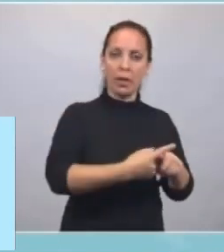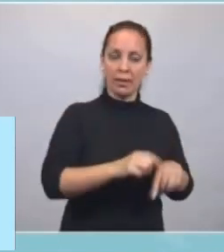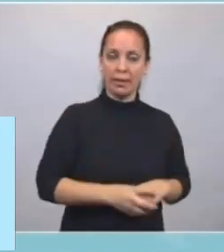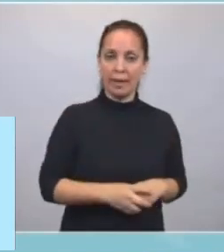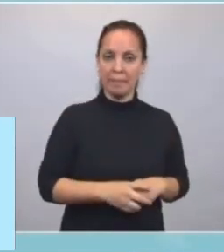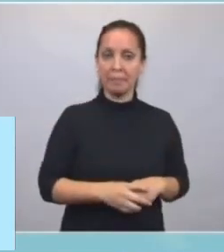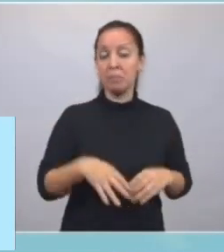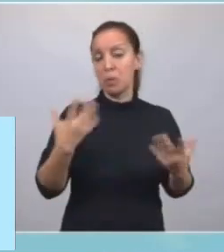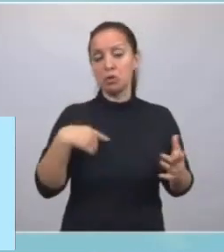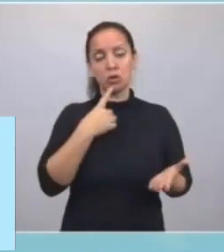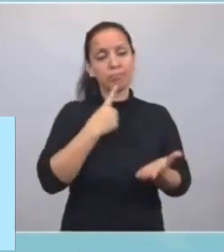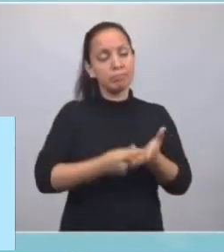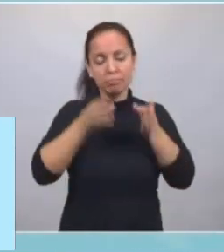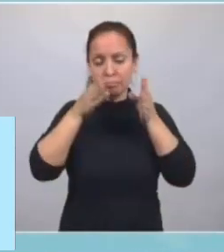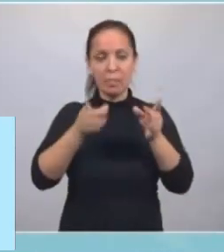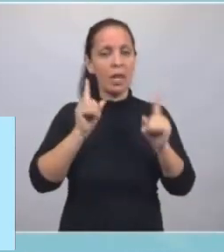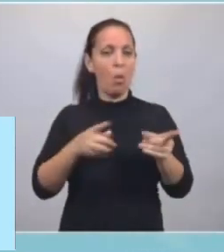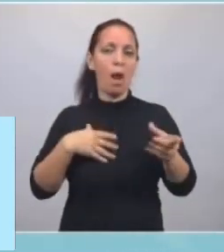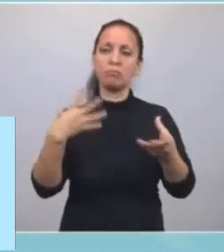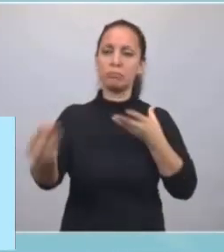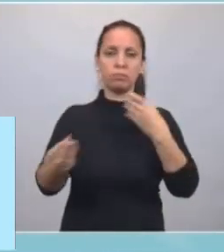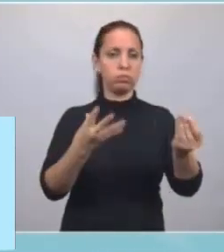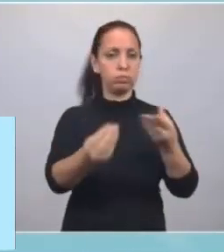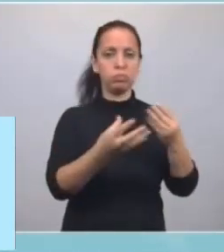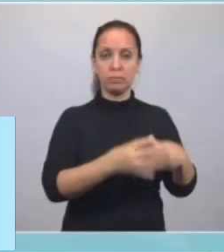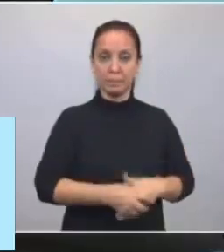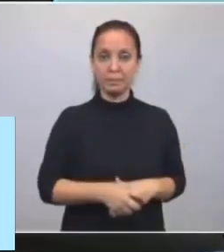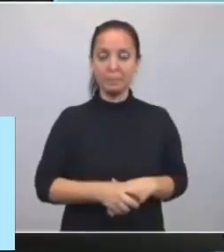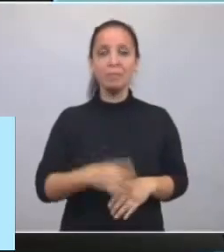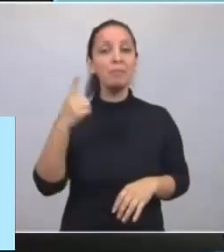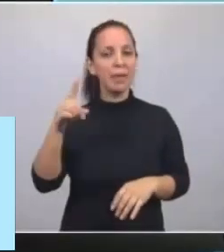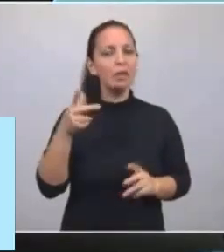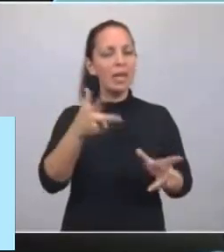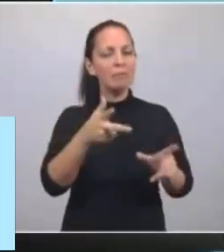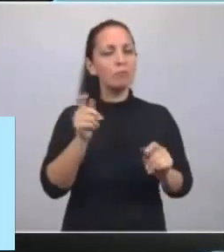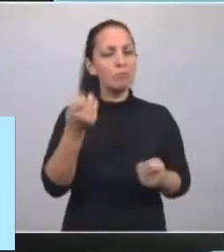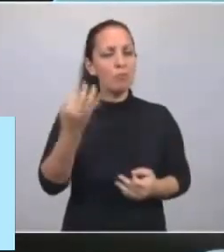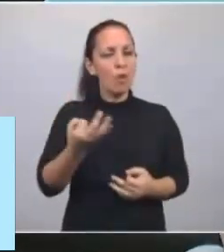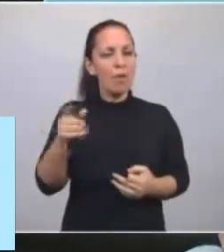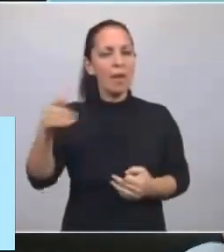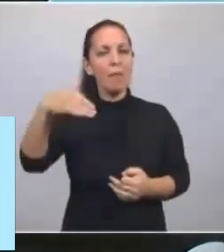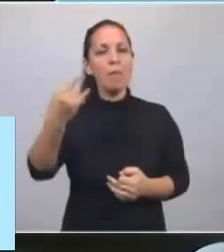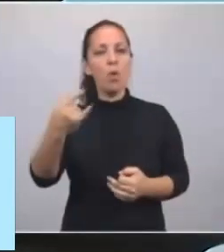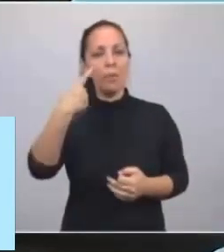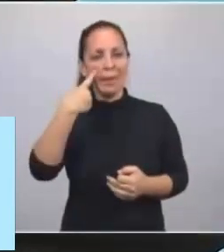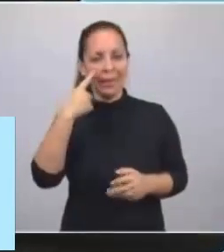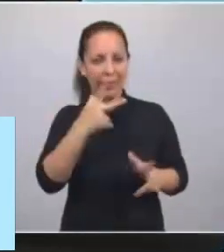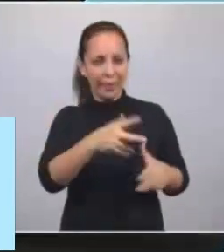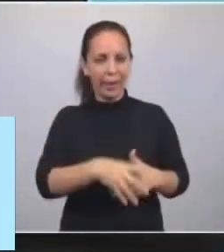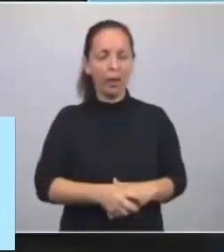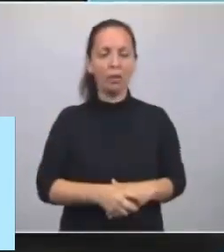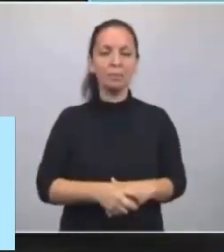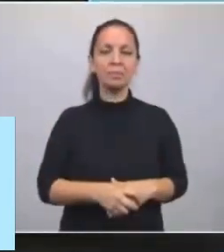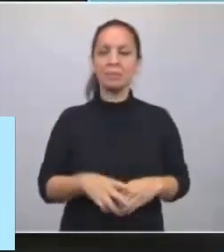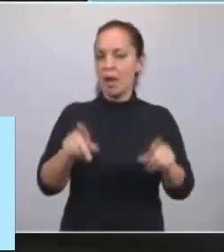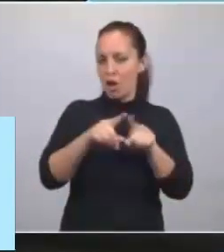de esta manera pero está muy bien lo que decía momi que después retomaba retomaba